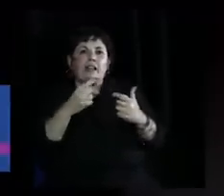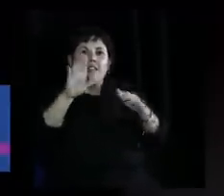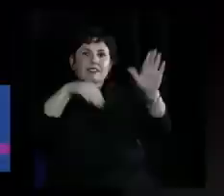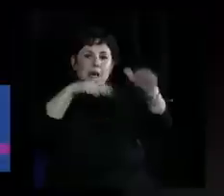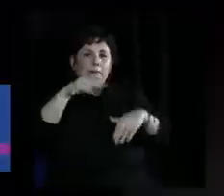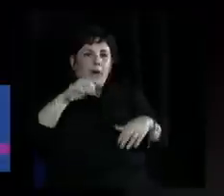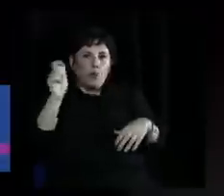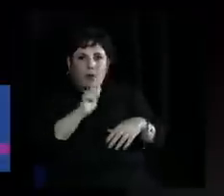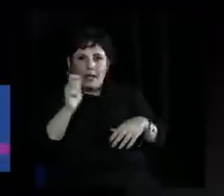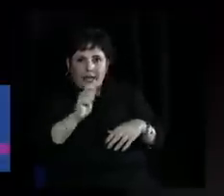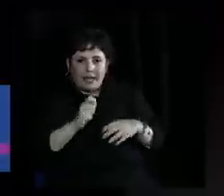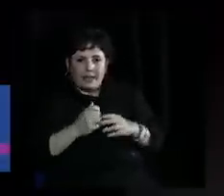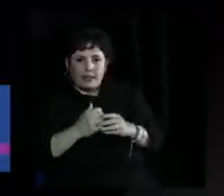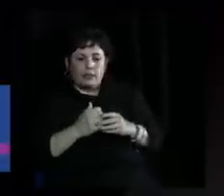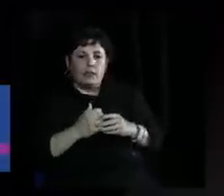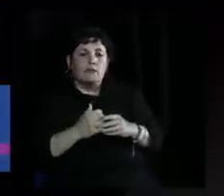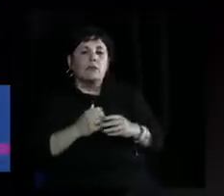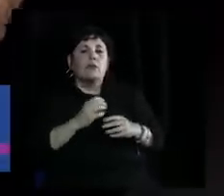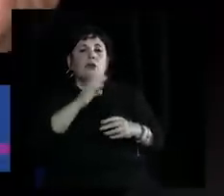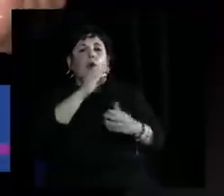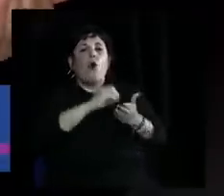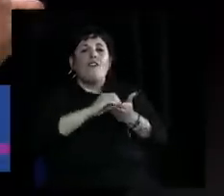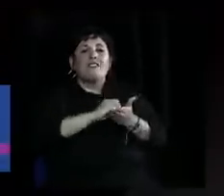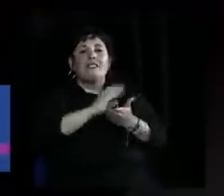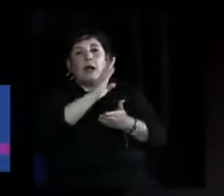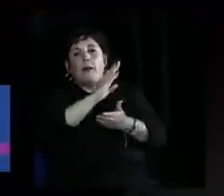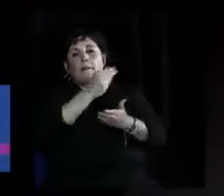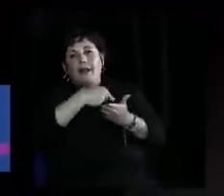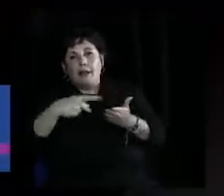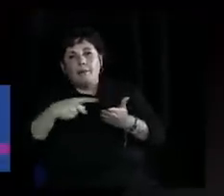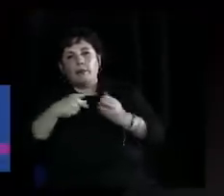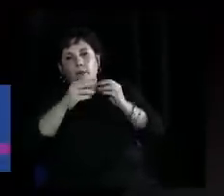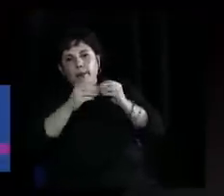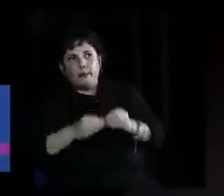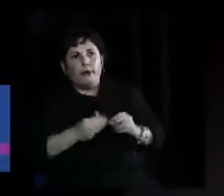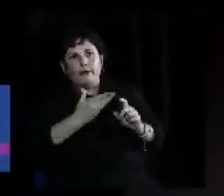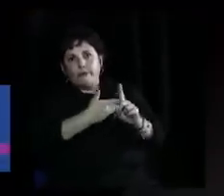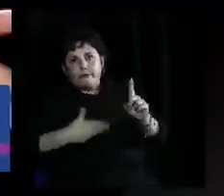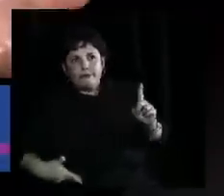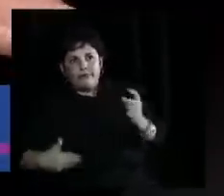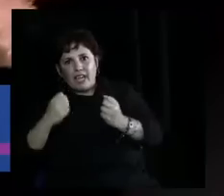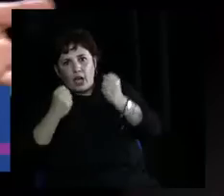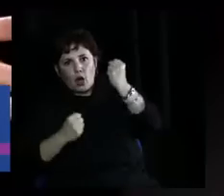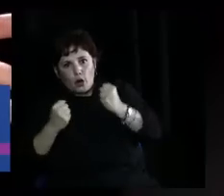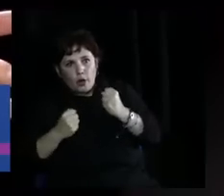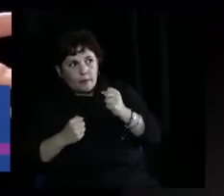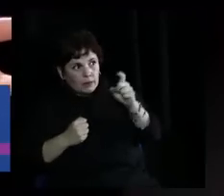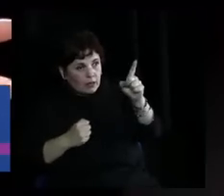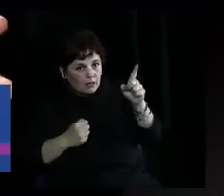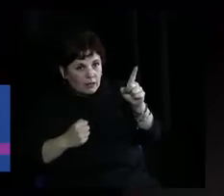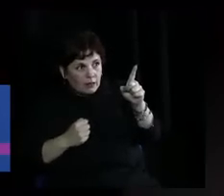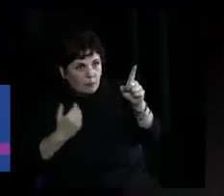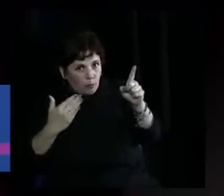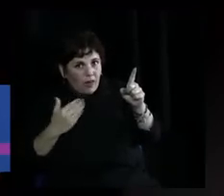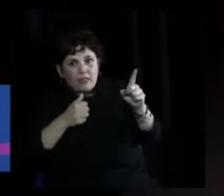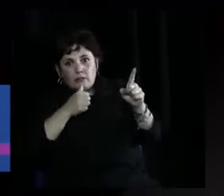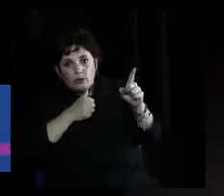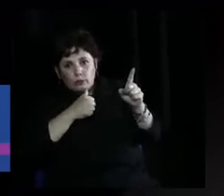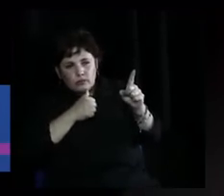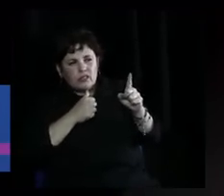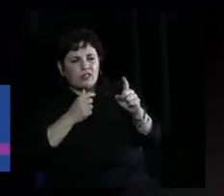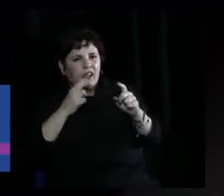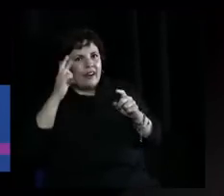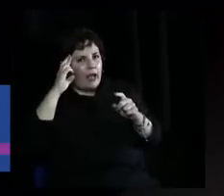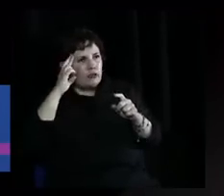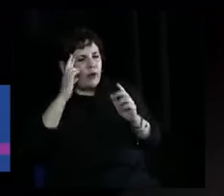urgente. A la OPP y al Poder Ejecutivo, en general, economía, que son los que tienen la llave de este problema, que se razone. Si